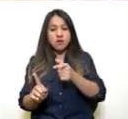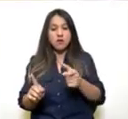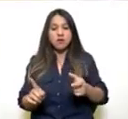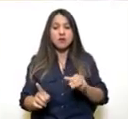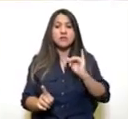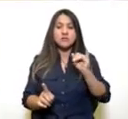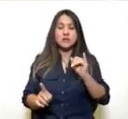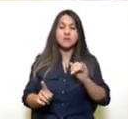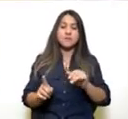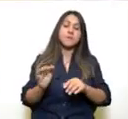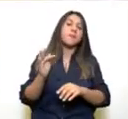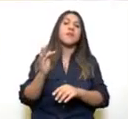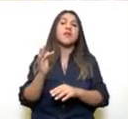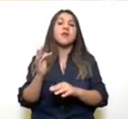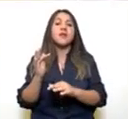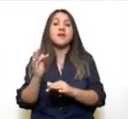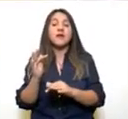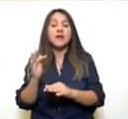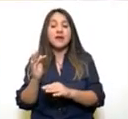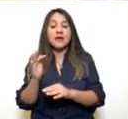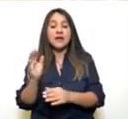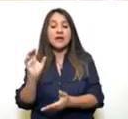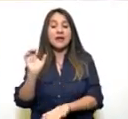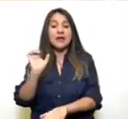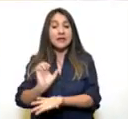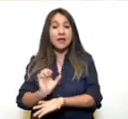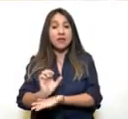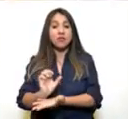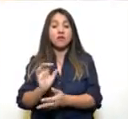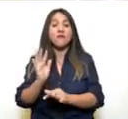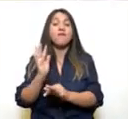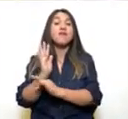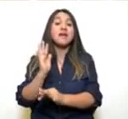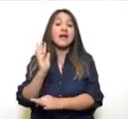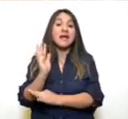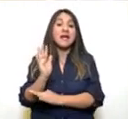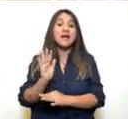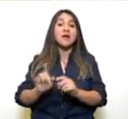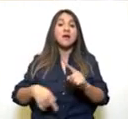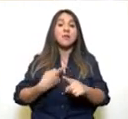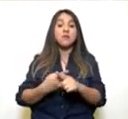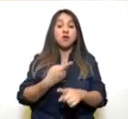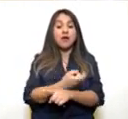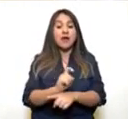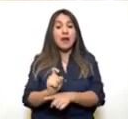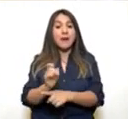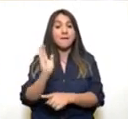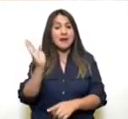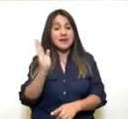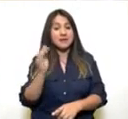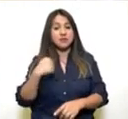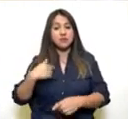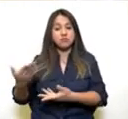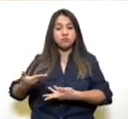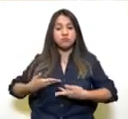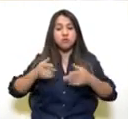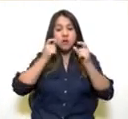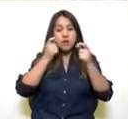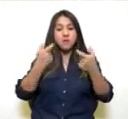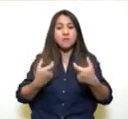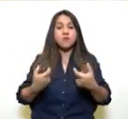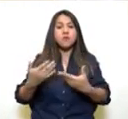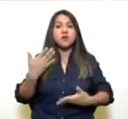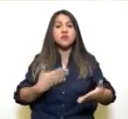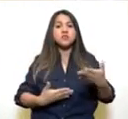si la fiscalía determinó por la amenaza es que yo había recibido protección policial